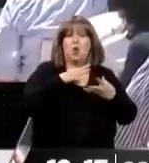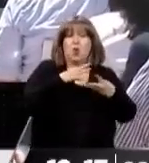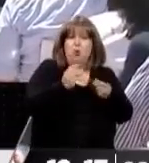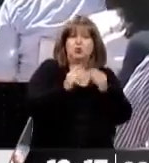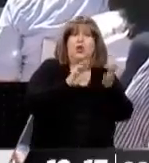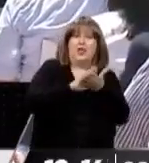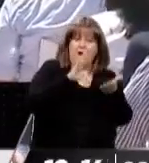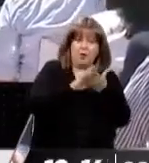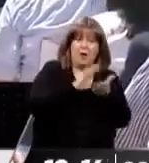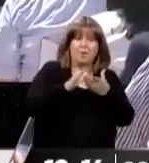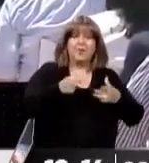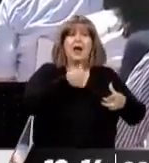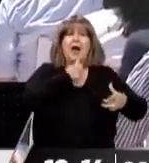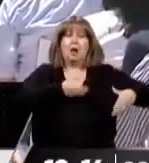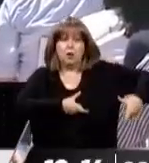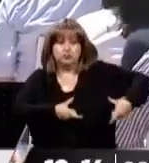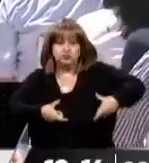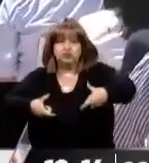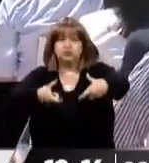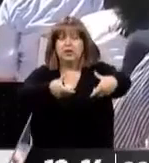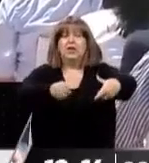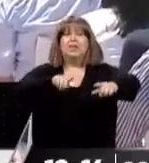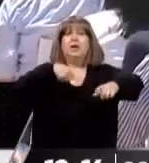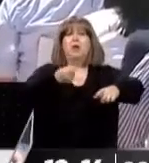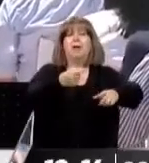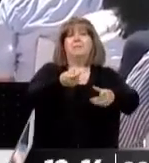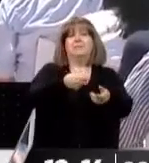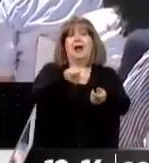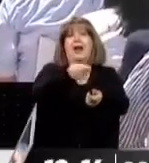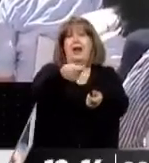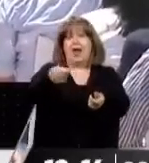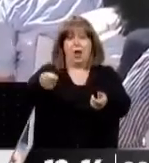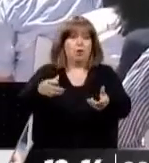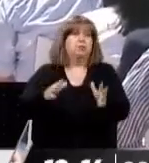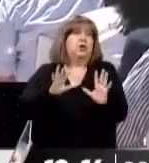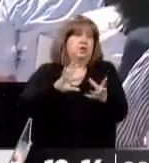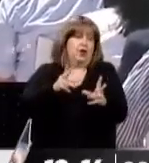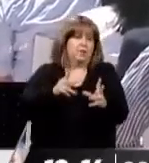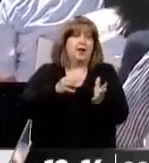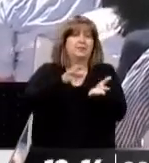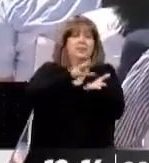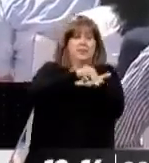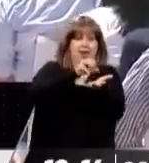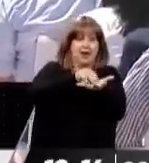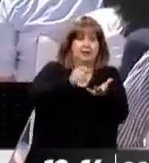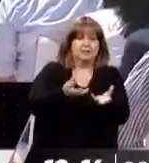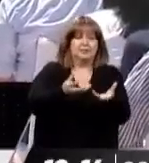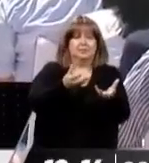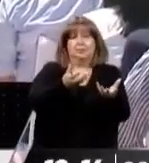importantísima recuperarla. O sea, agua de cloaca que después va a riego en este caso. Va a riego. Uh-huh. Hoy por hoy a acres, son áreas de cultivos